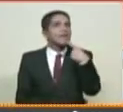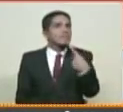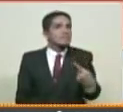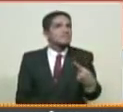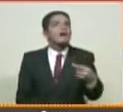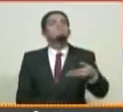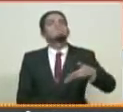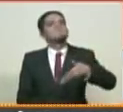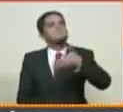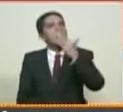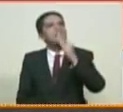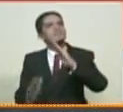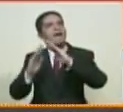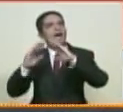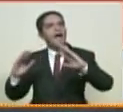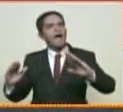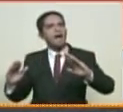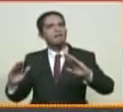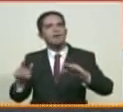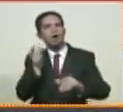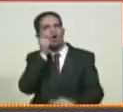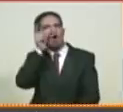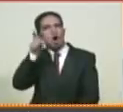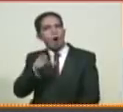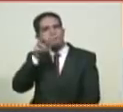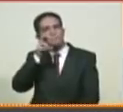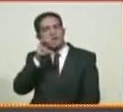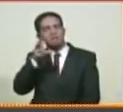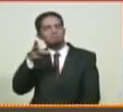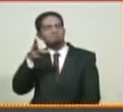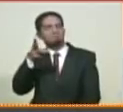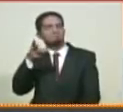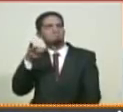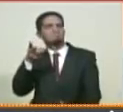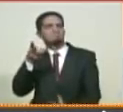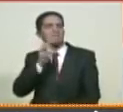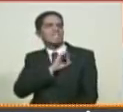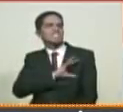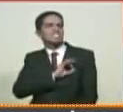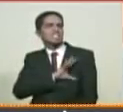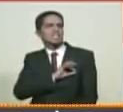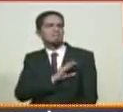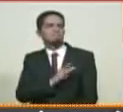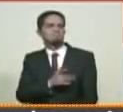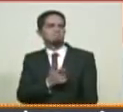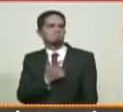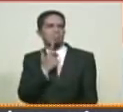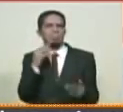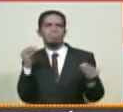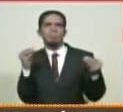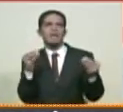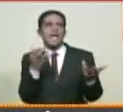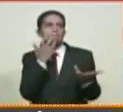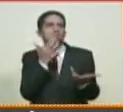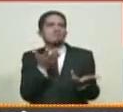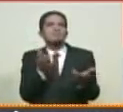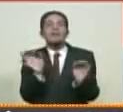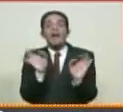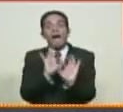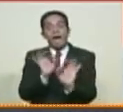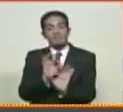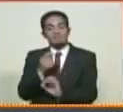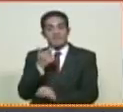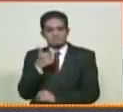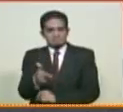dirija hacia una residencia de un diplomático chileno. O sea, ninguna de estas aseveraciones las está haciendo el gobierno